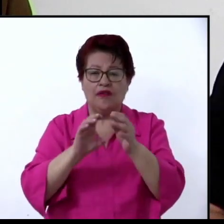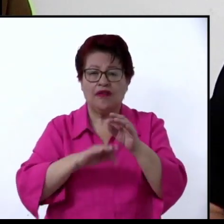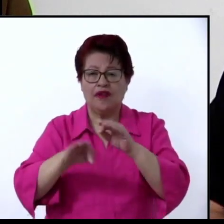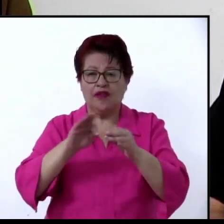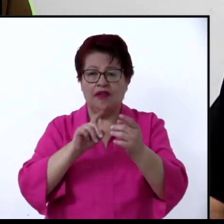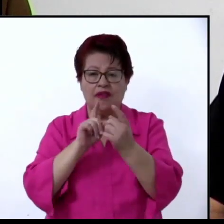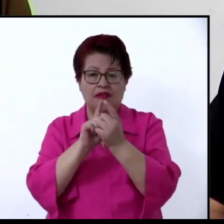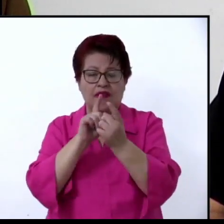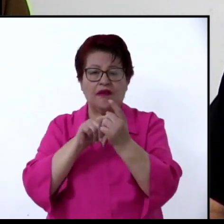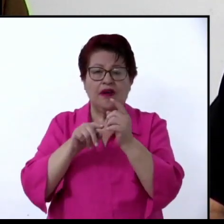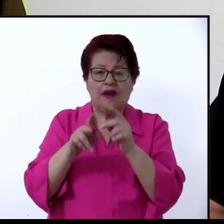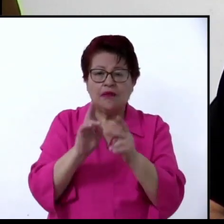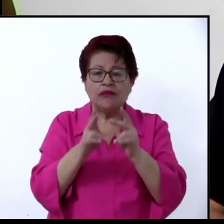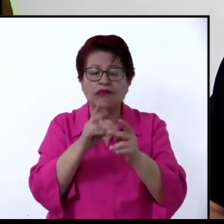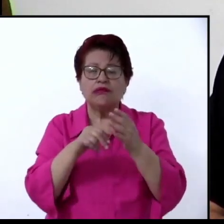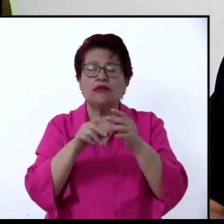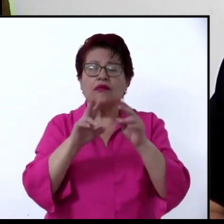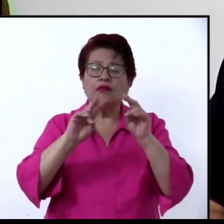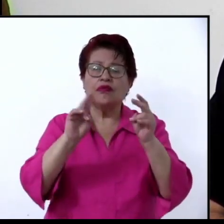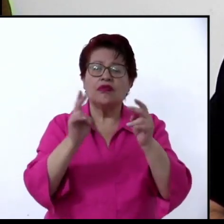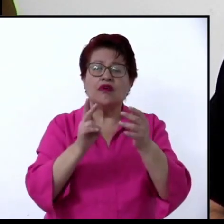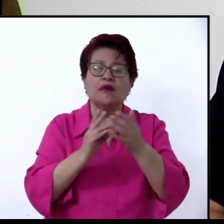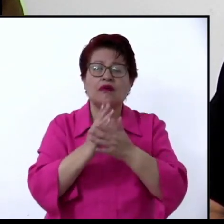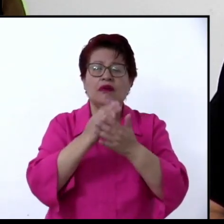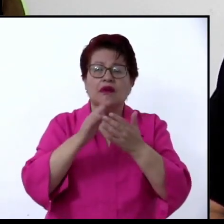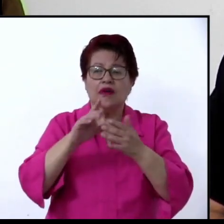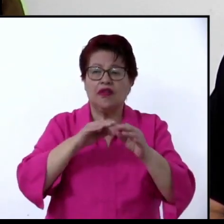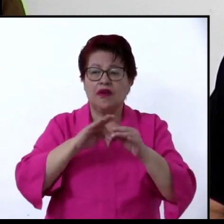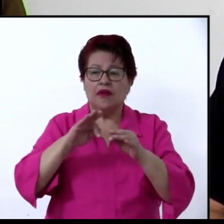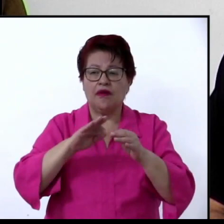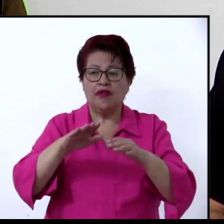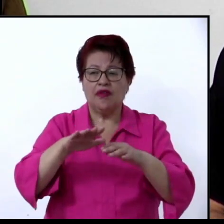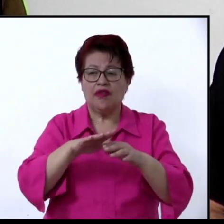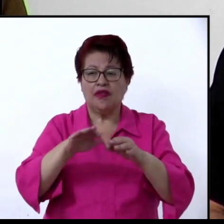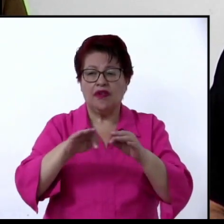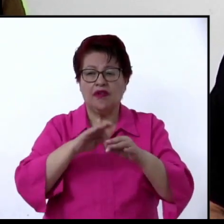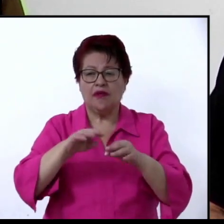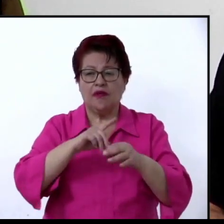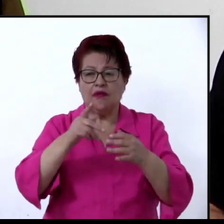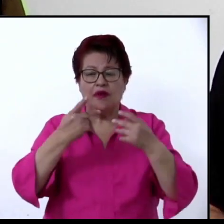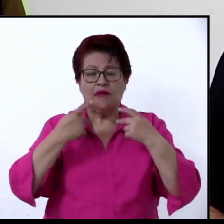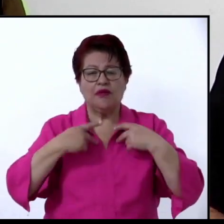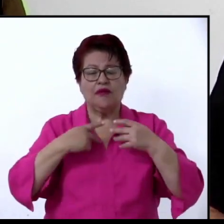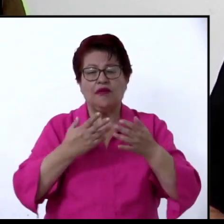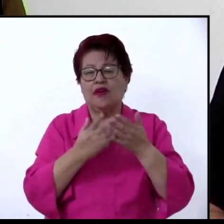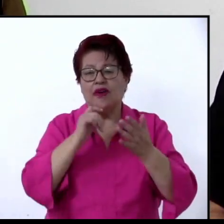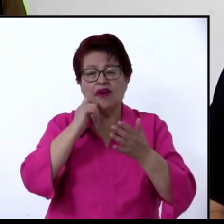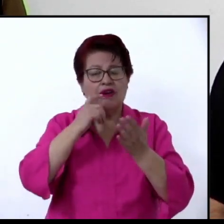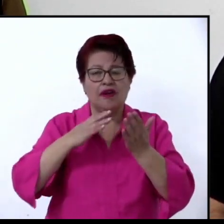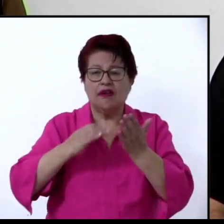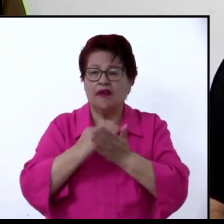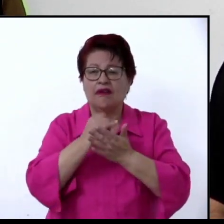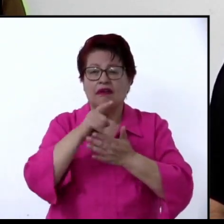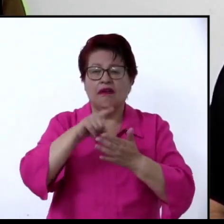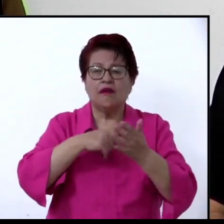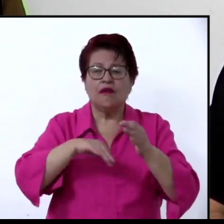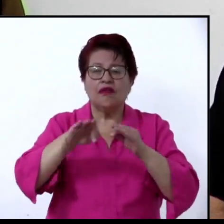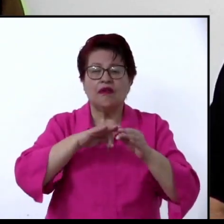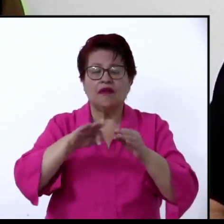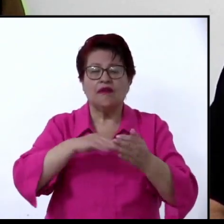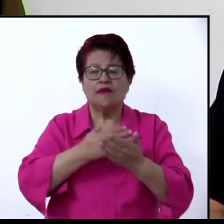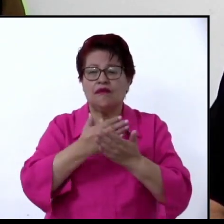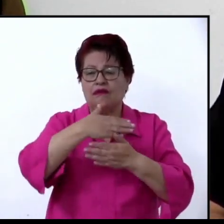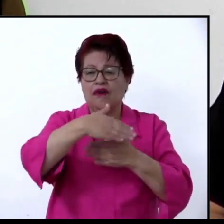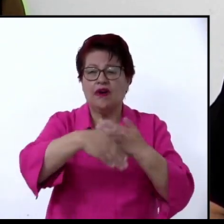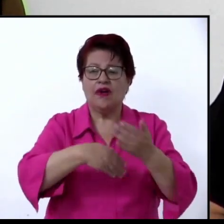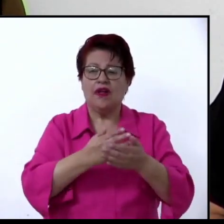la posibilidad de abrir un rubro importante de movilidad laboral para personas que deciden tener una actividad laboral fuera de la Ciudad